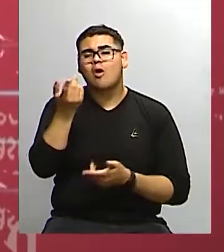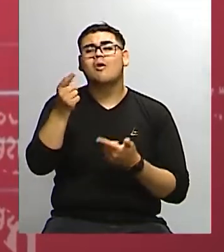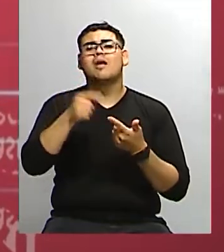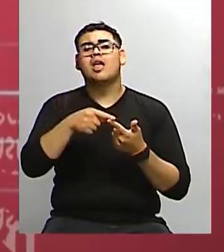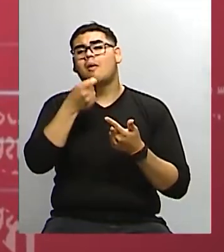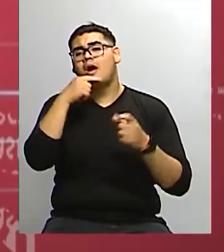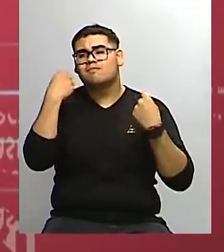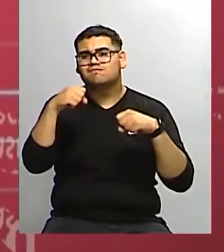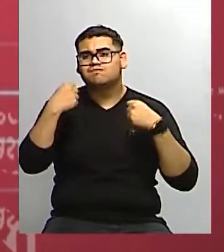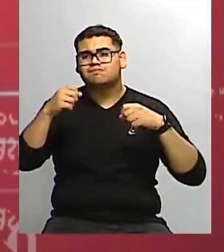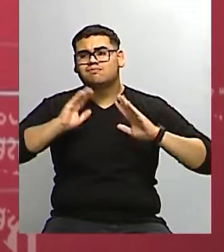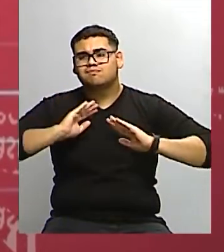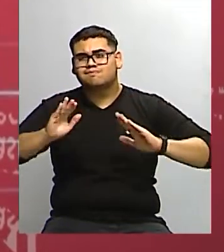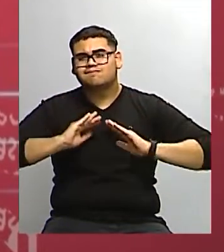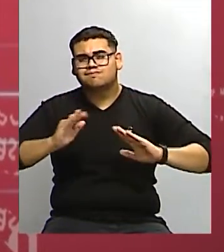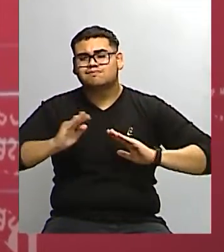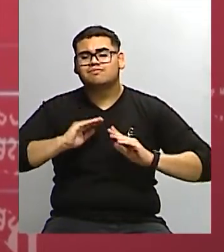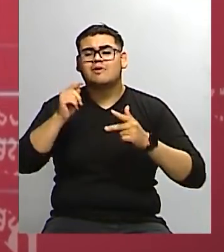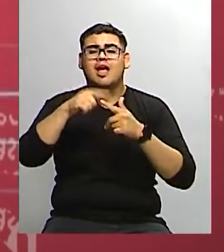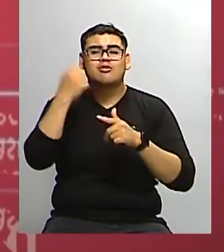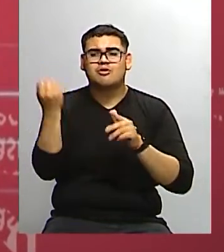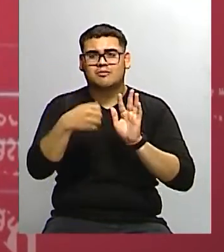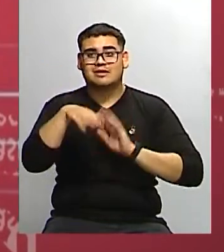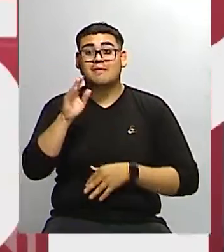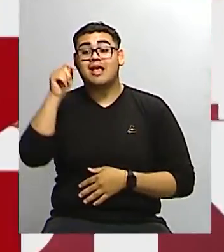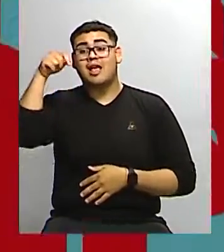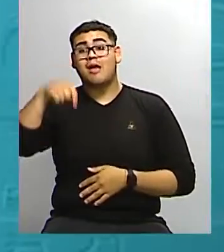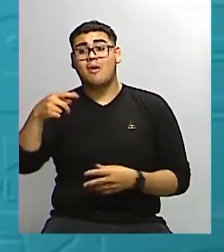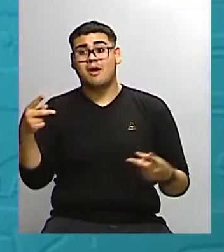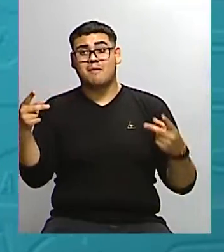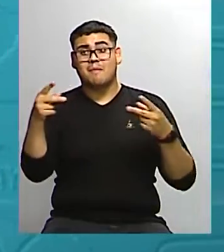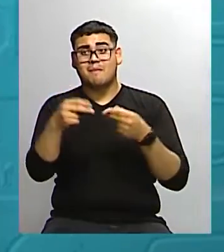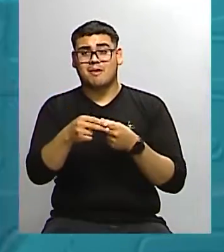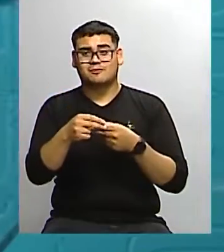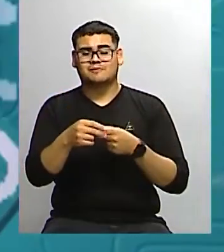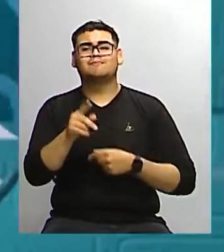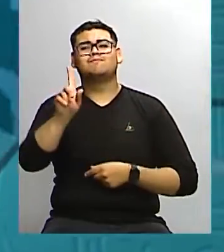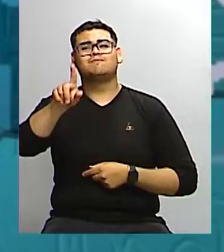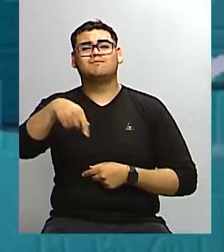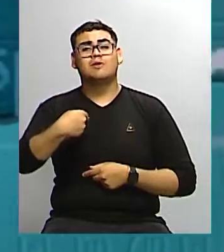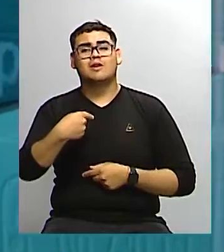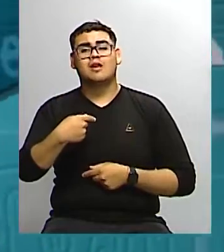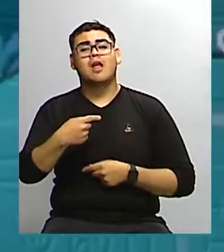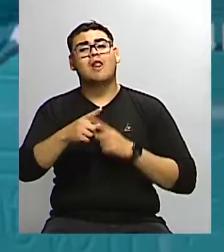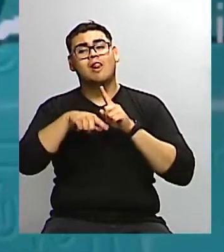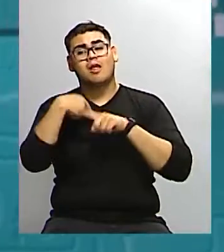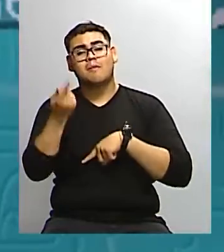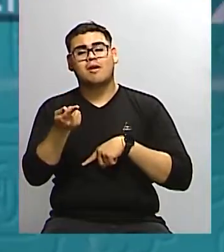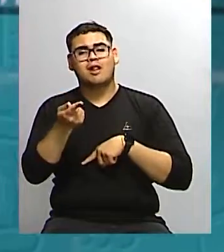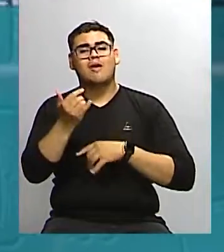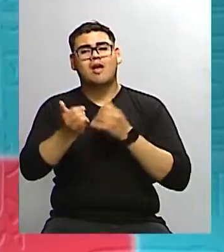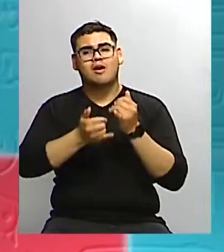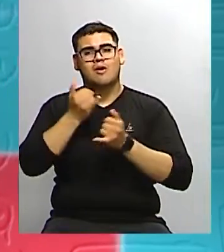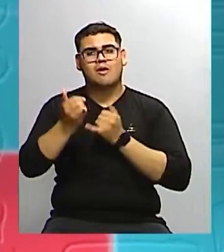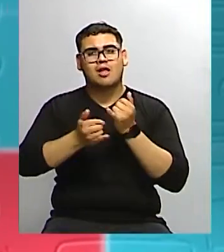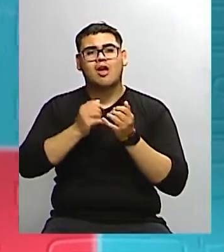hacemos ejercicio, me parece que es fundamental. Doctor, vamos a ir a una pausa, enseguida regresamos, ya en el próximo bloque, ya el último, vamos a